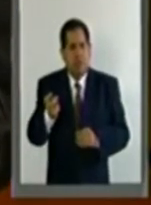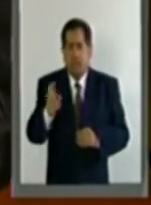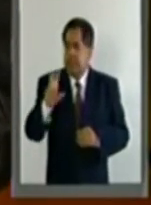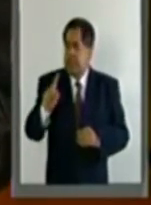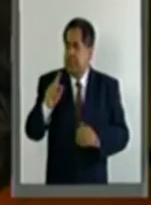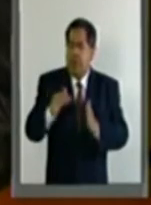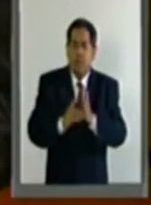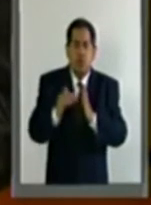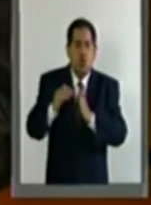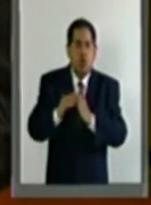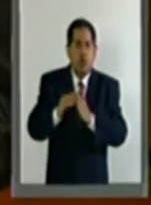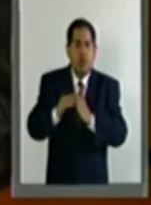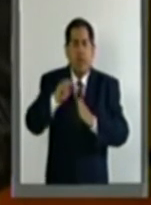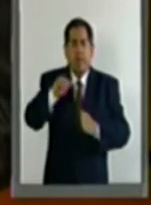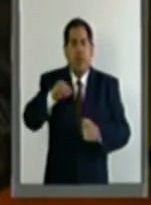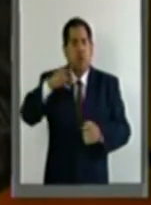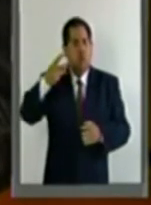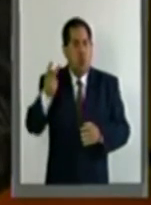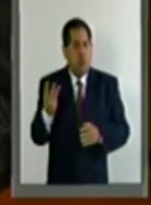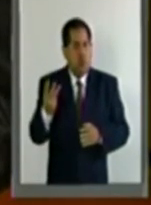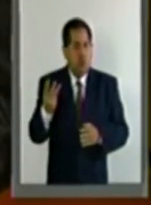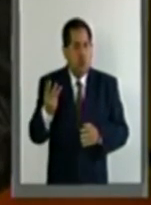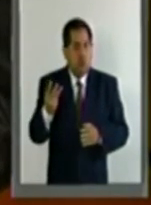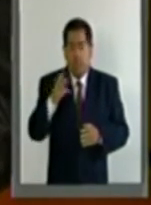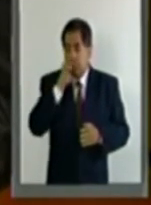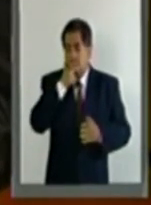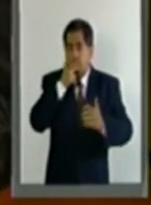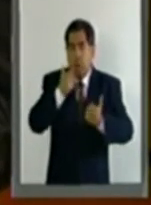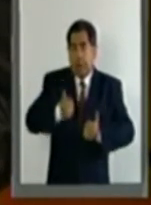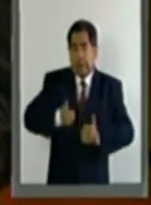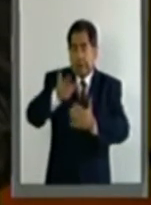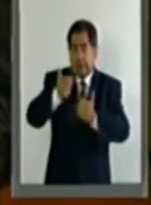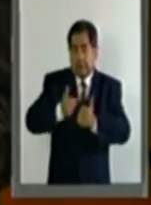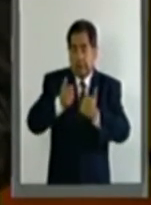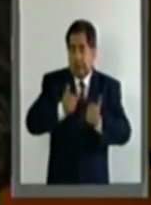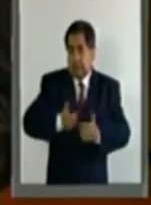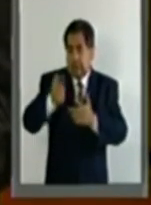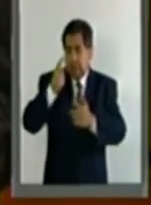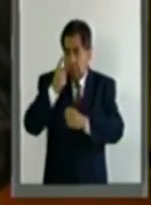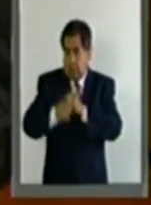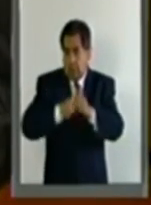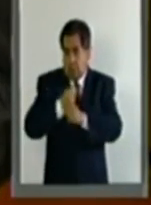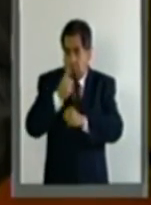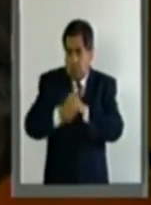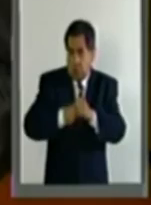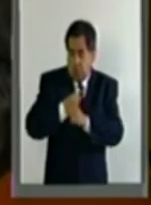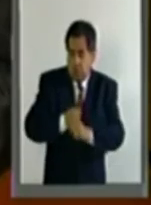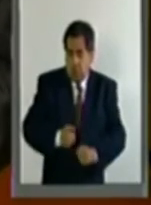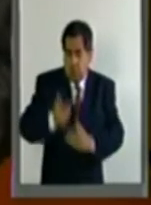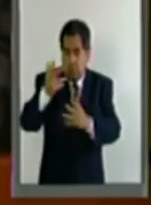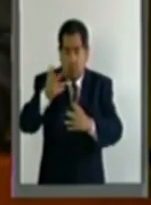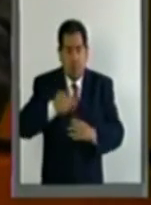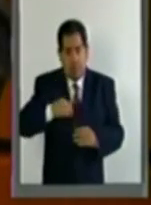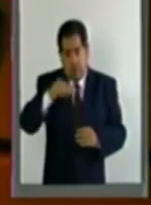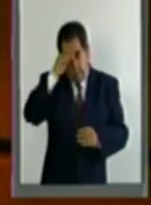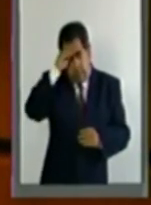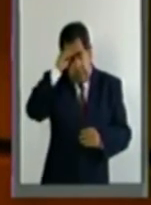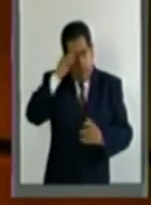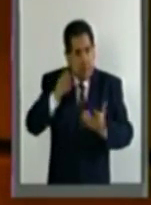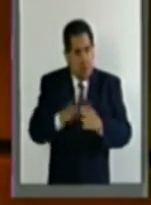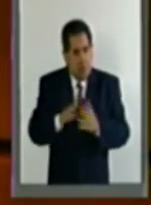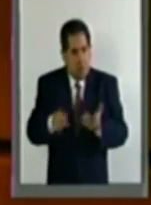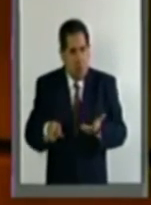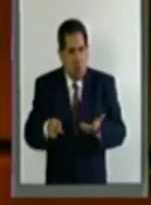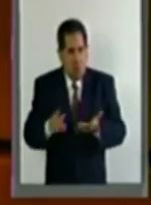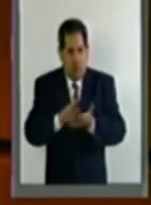230 millones de metros cúbicos que Chihuahua aporta anualmente. Considerando el